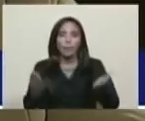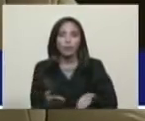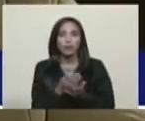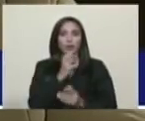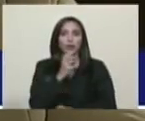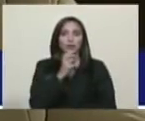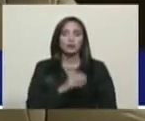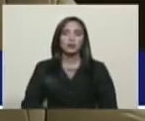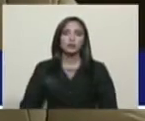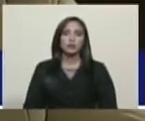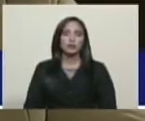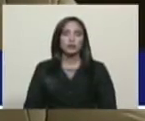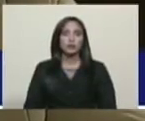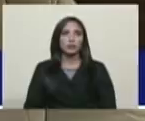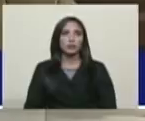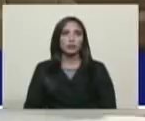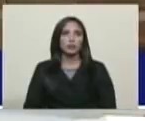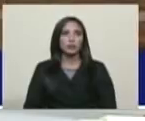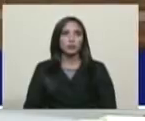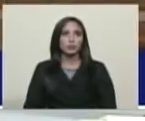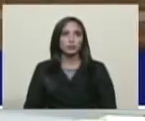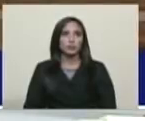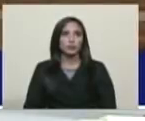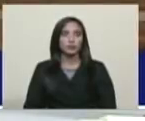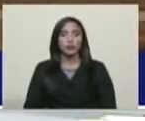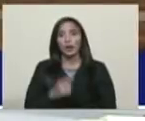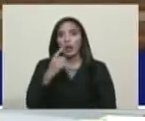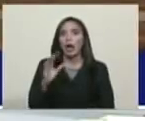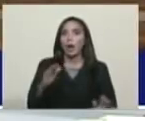oro. Lo que pudiera ser la primera reserva mundial de oro.